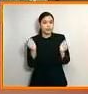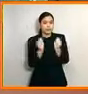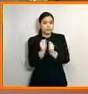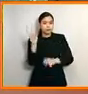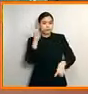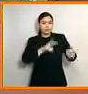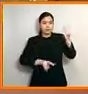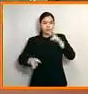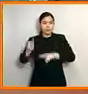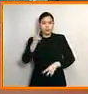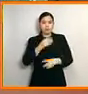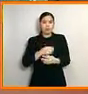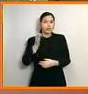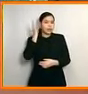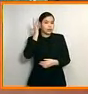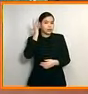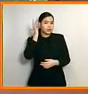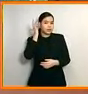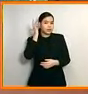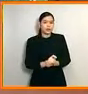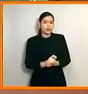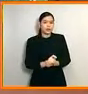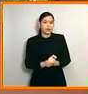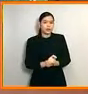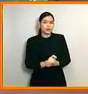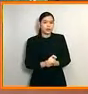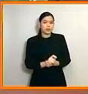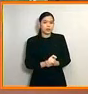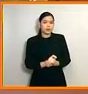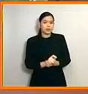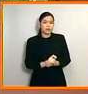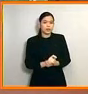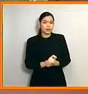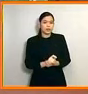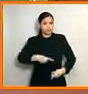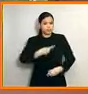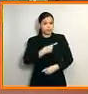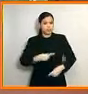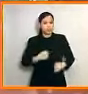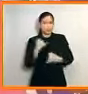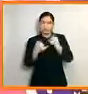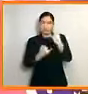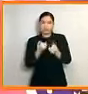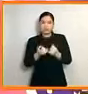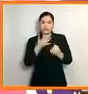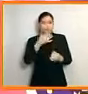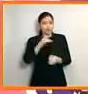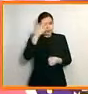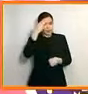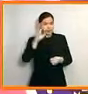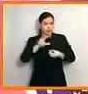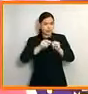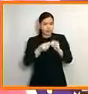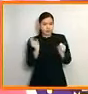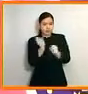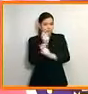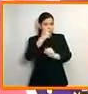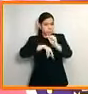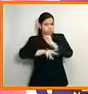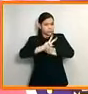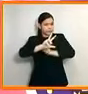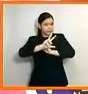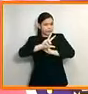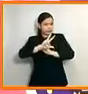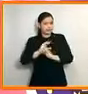grata compañía de la auditora. Así damos inicio a la diversión pegándole a su suerte, conociendo los tres números para Pega